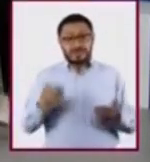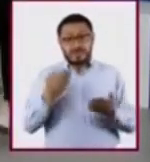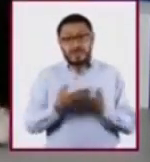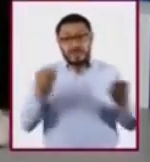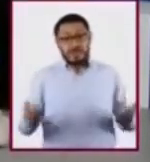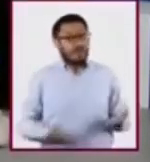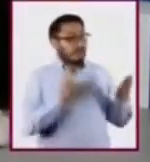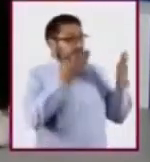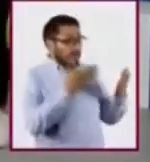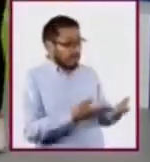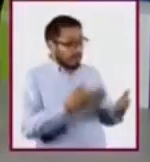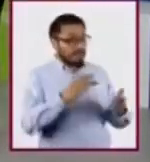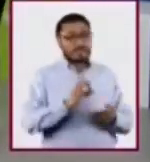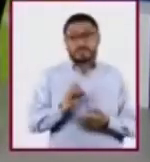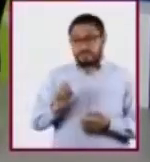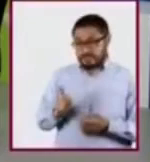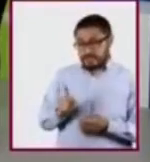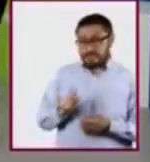Vas.